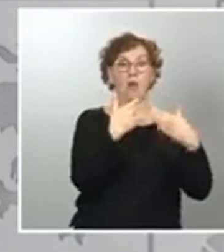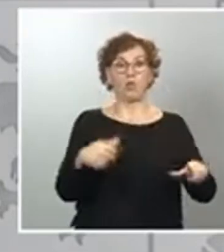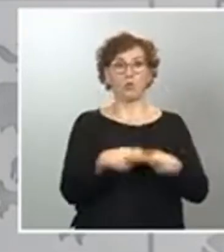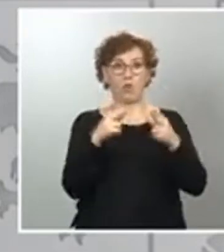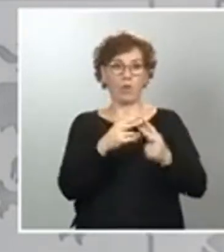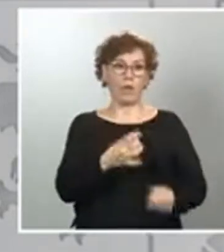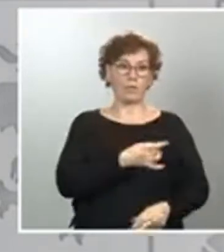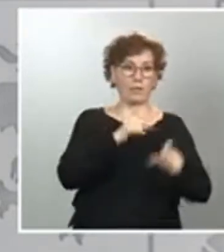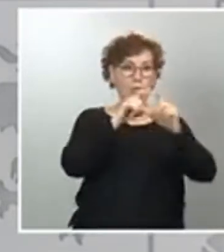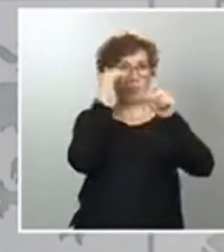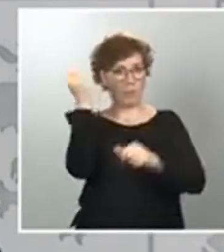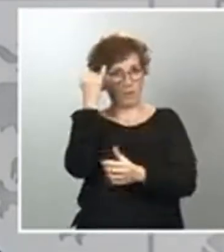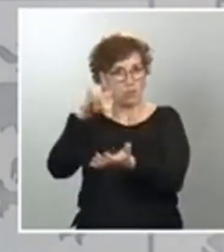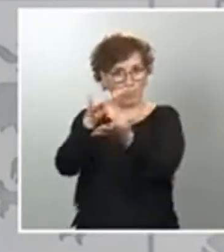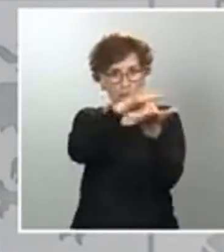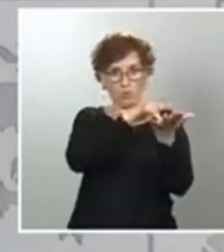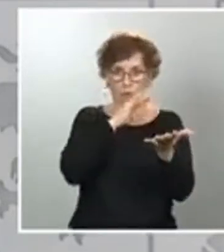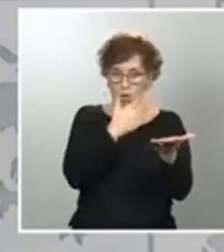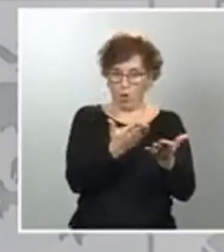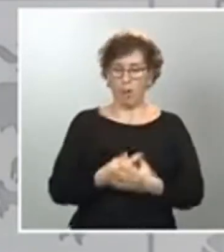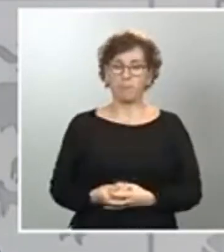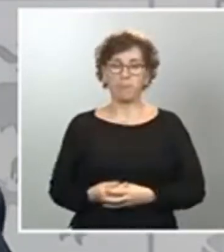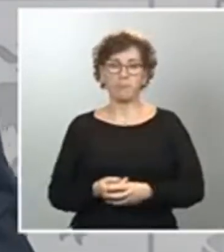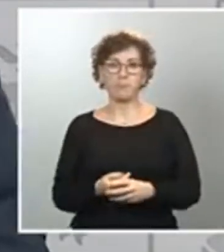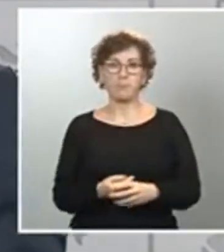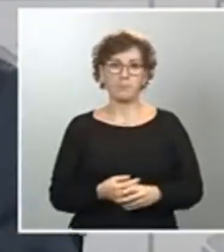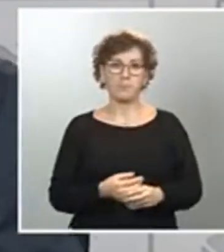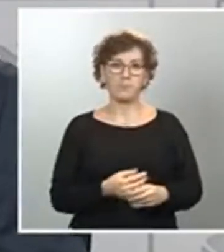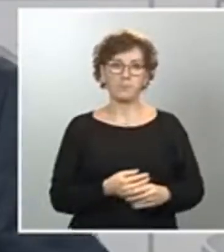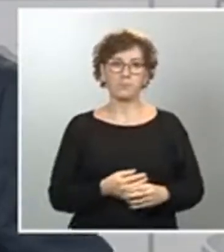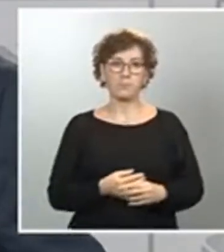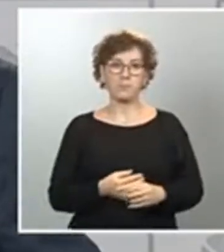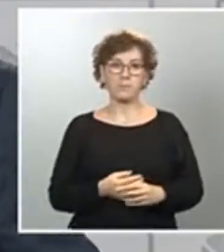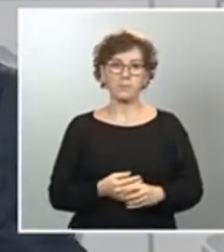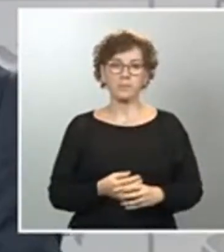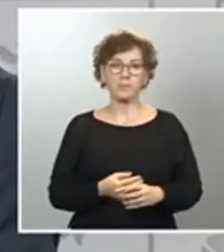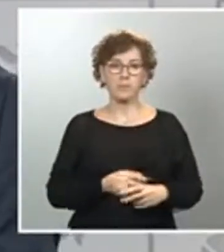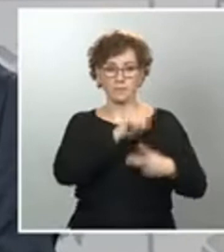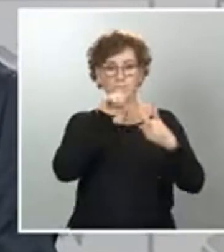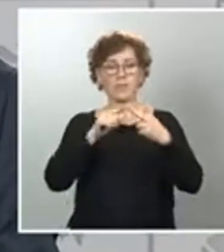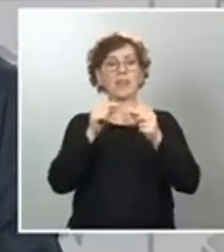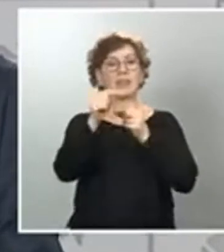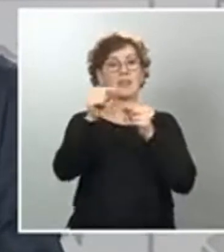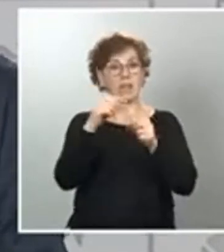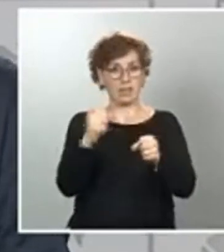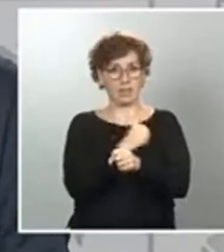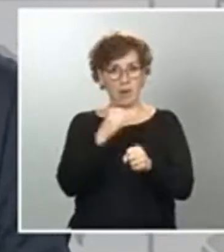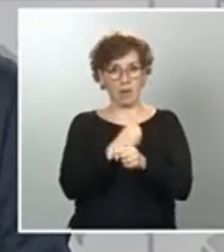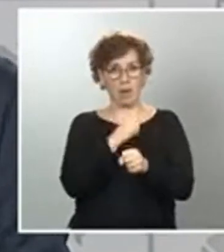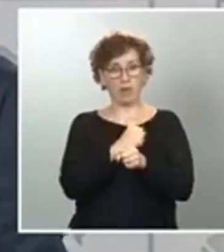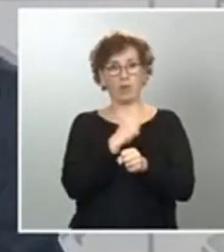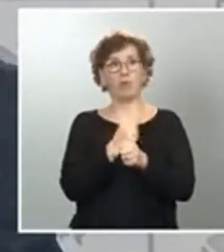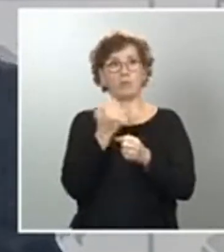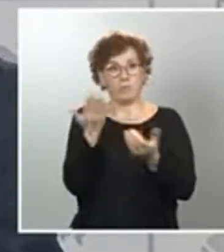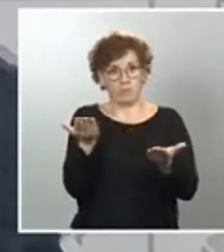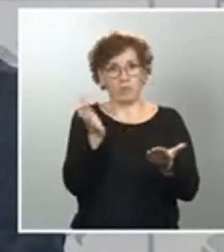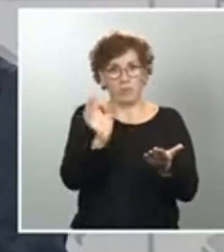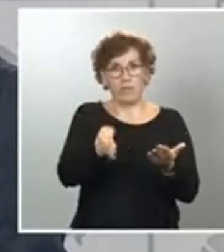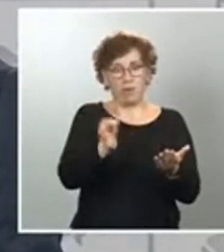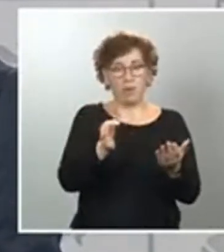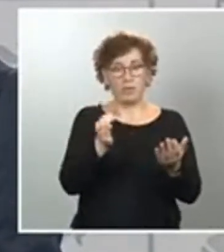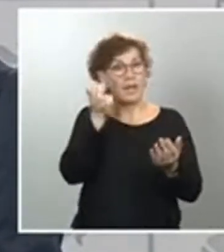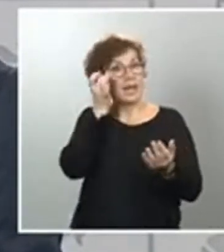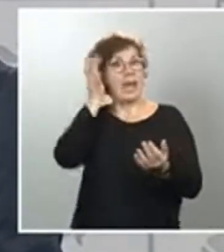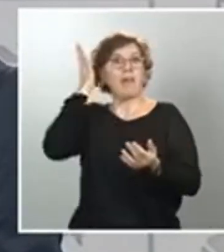empresarios. En segundo lugar, en relación con el teletrabajo, pues decirle que efectivamente el planteamiento que estamos